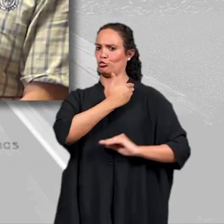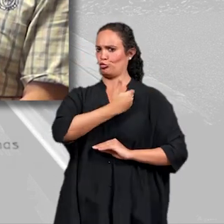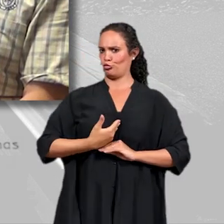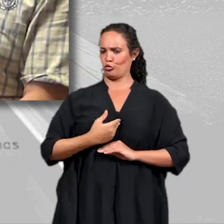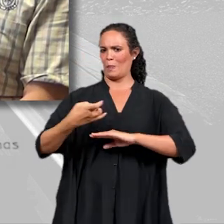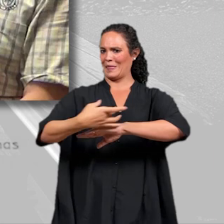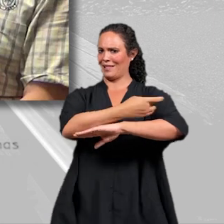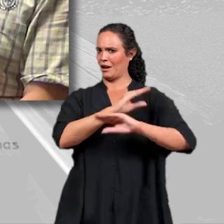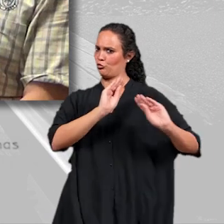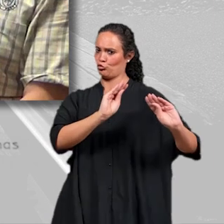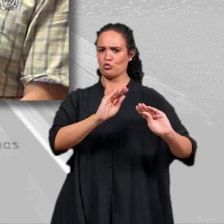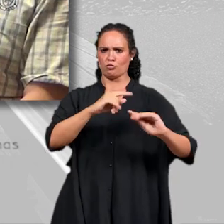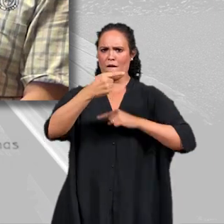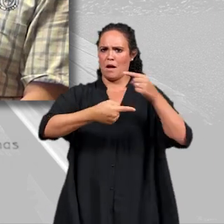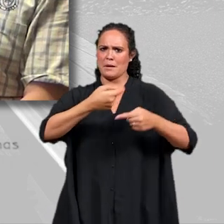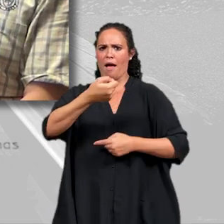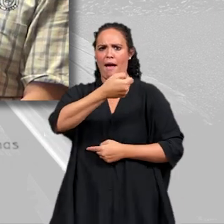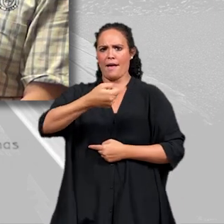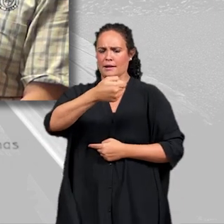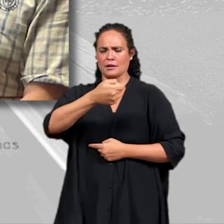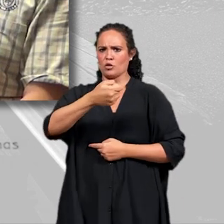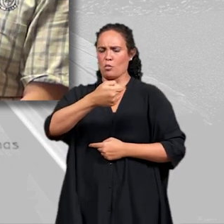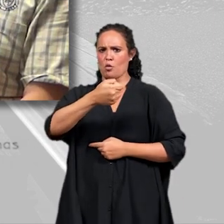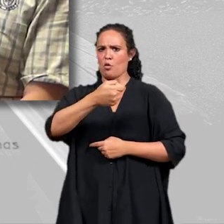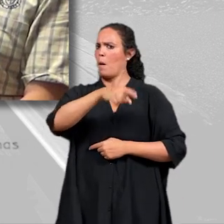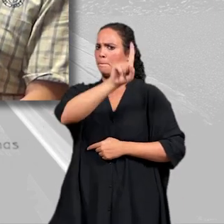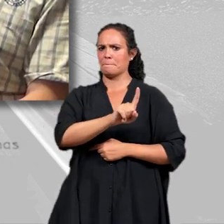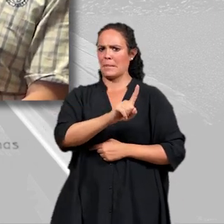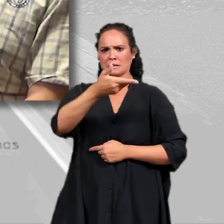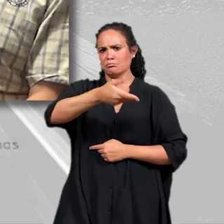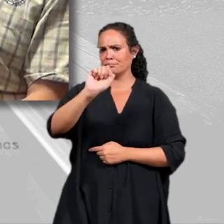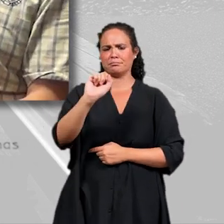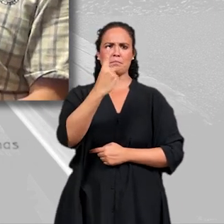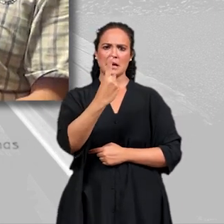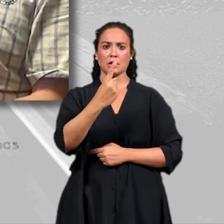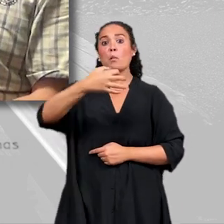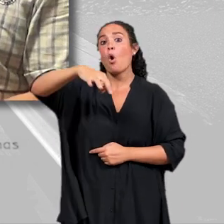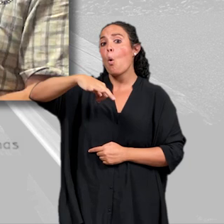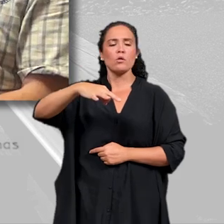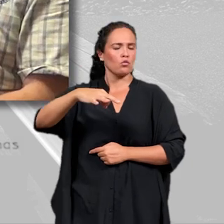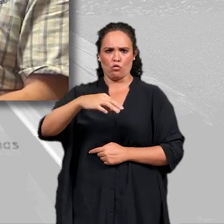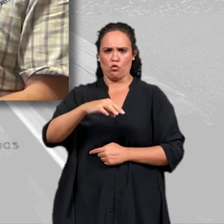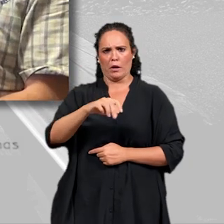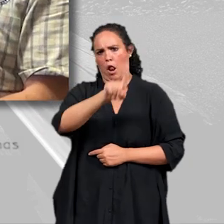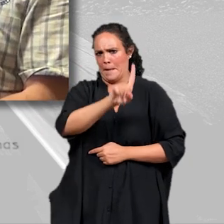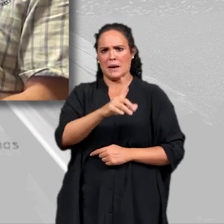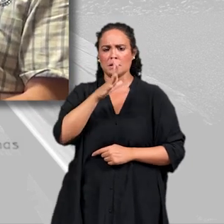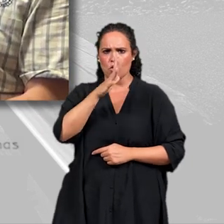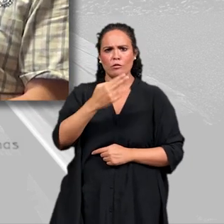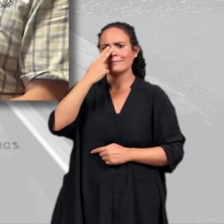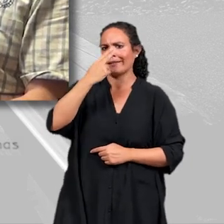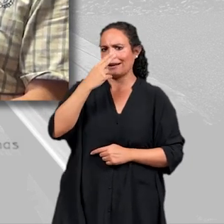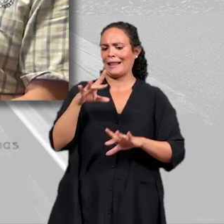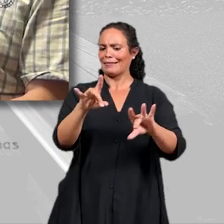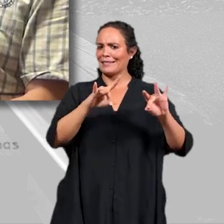que más aportación tenía y fue la más importante, ¿no? Obviamente no la única. Claro, ellos ciertamente tenían los intereses